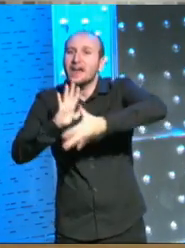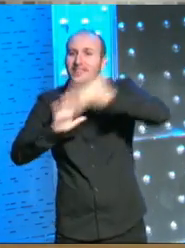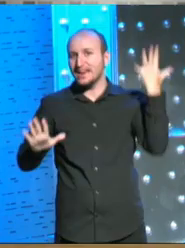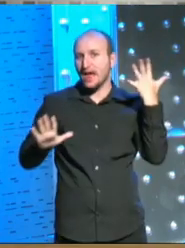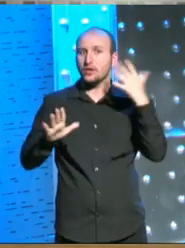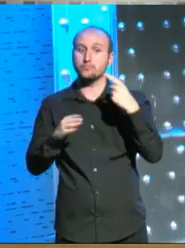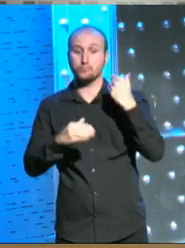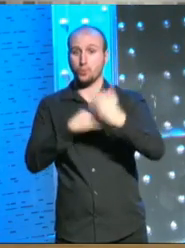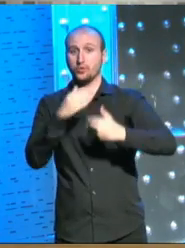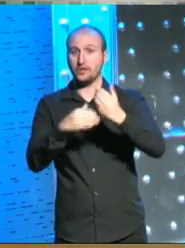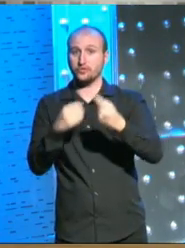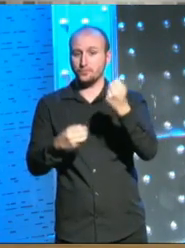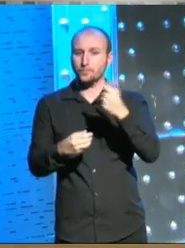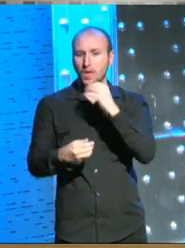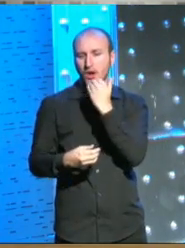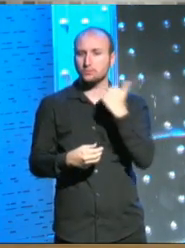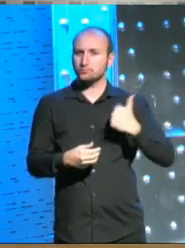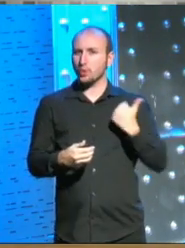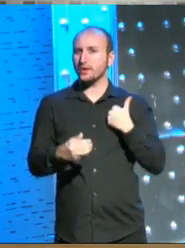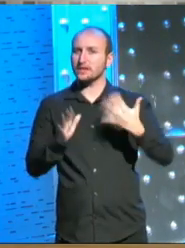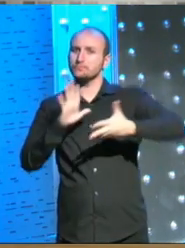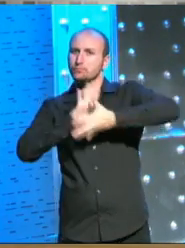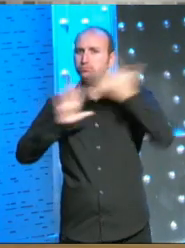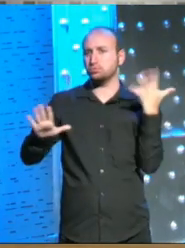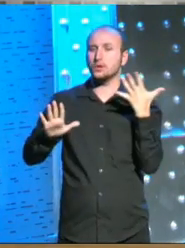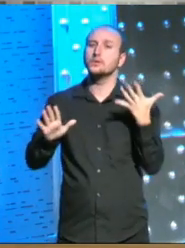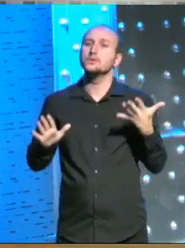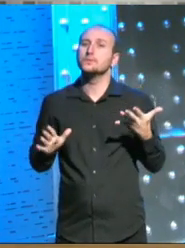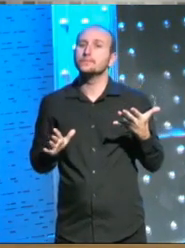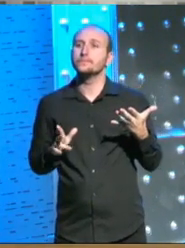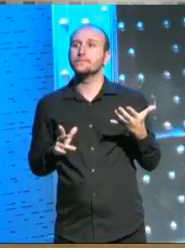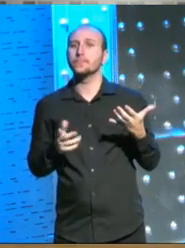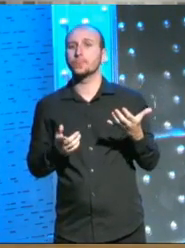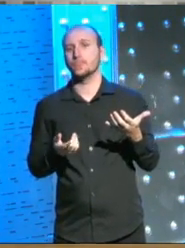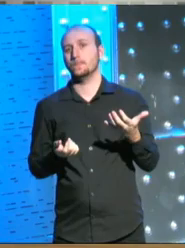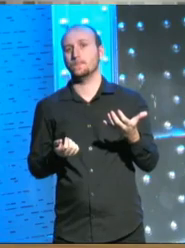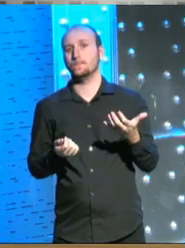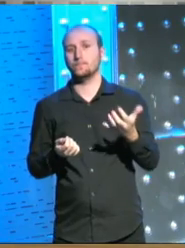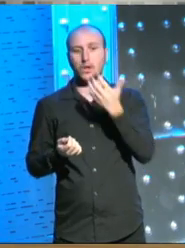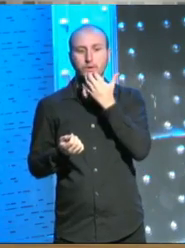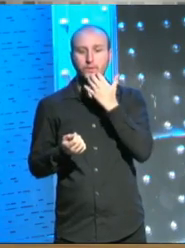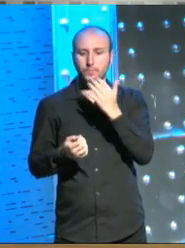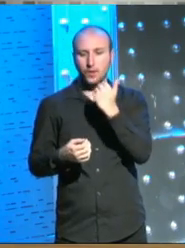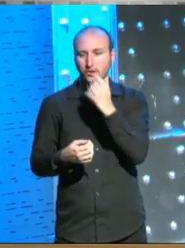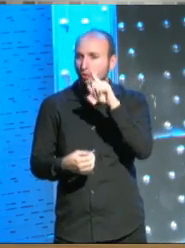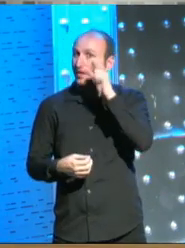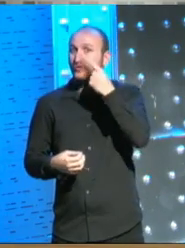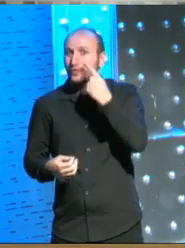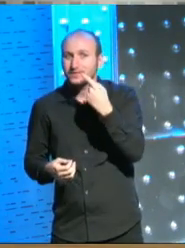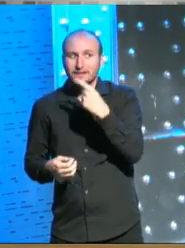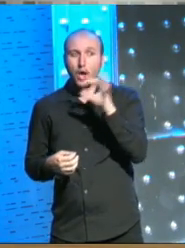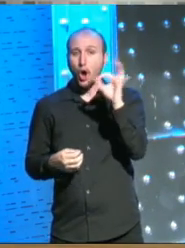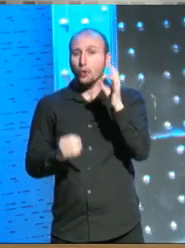conviene rodar en acelerado para que no estemos una hora en que no notemos que pasa algo, o el